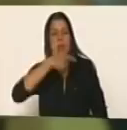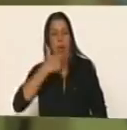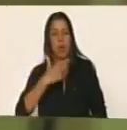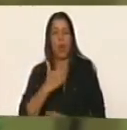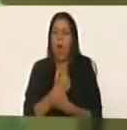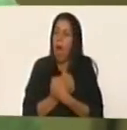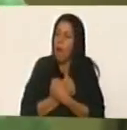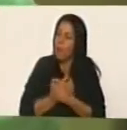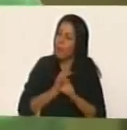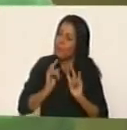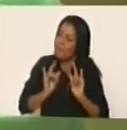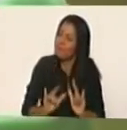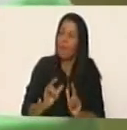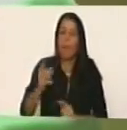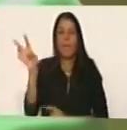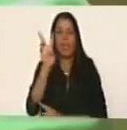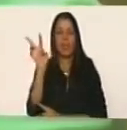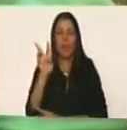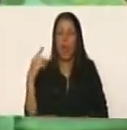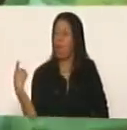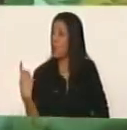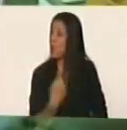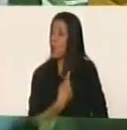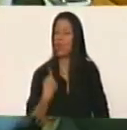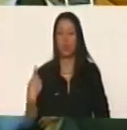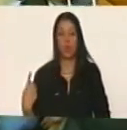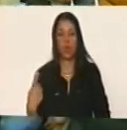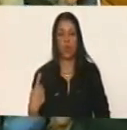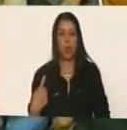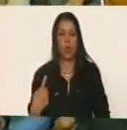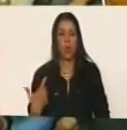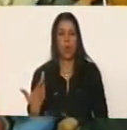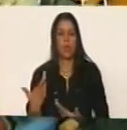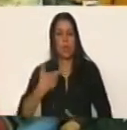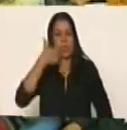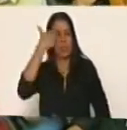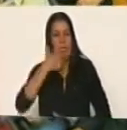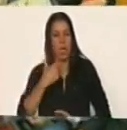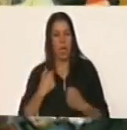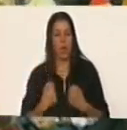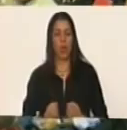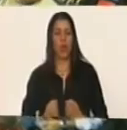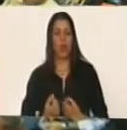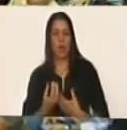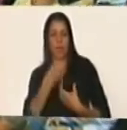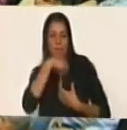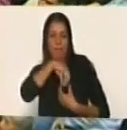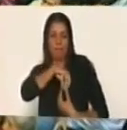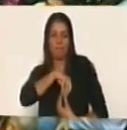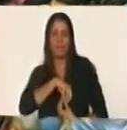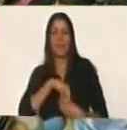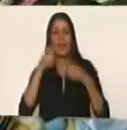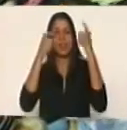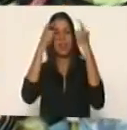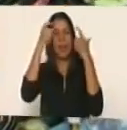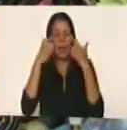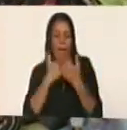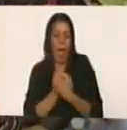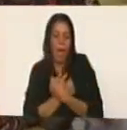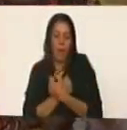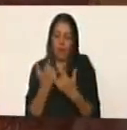que tenemos, si nosotros no estuviésemos la esencia solidaria que nos sembró esta